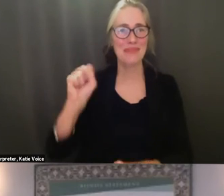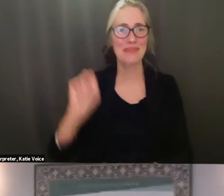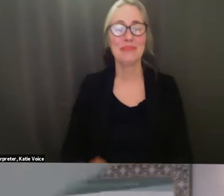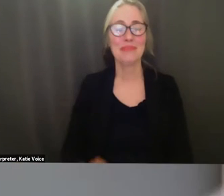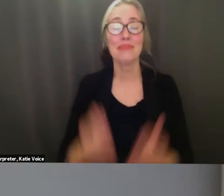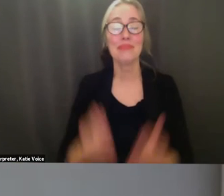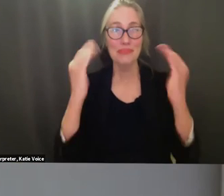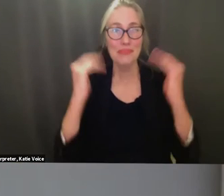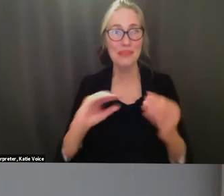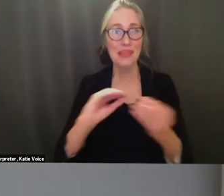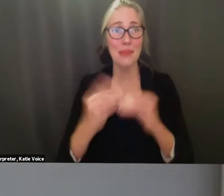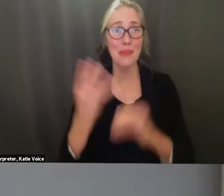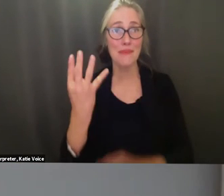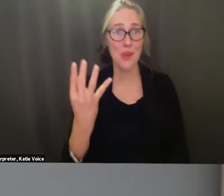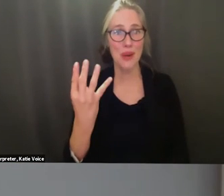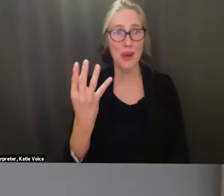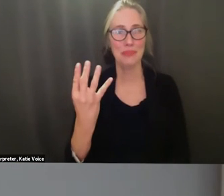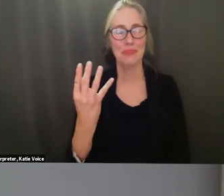El número 4,